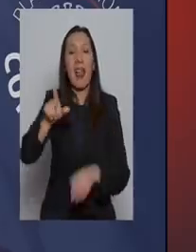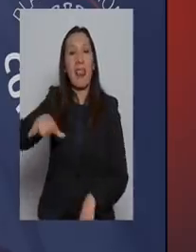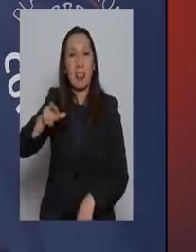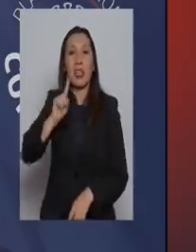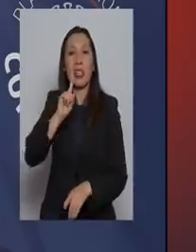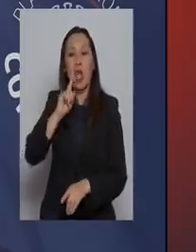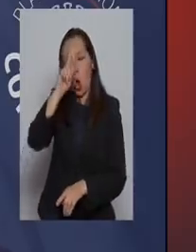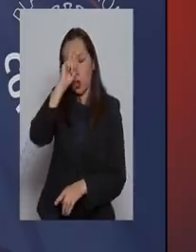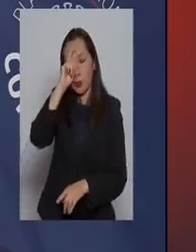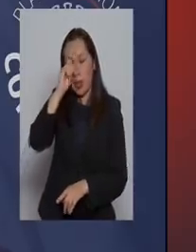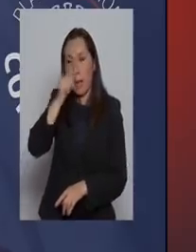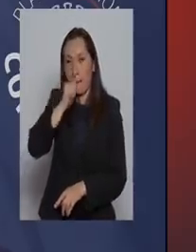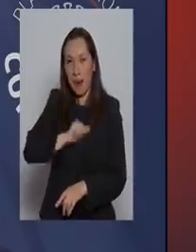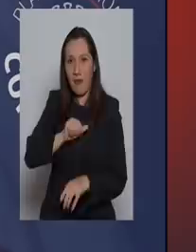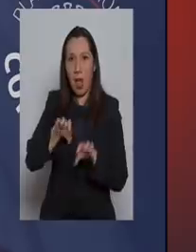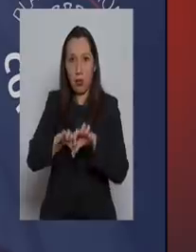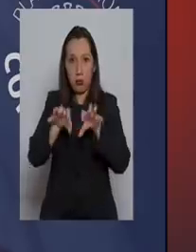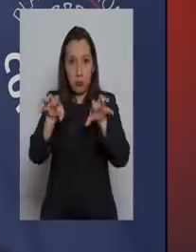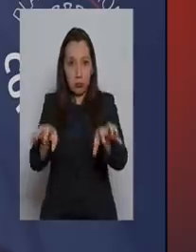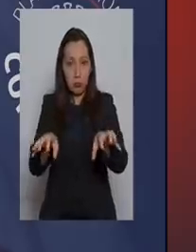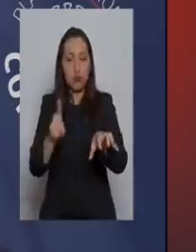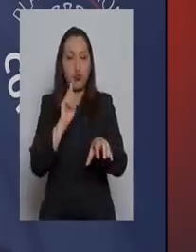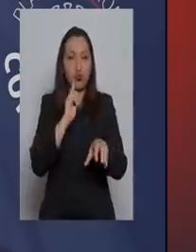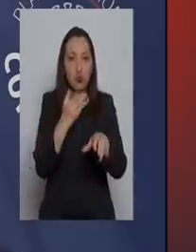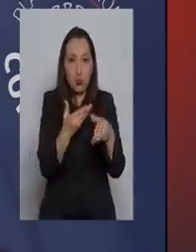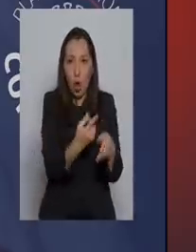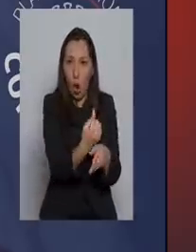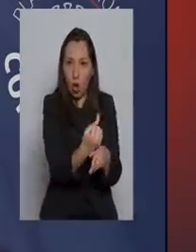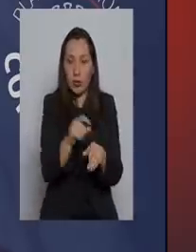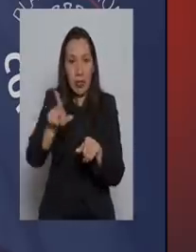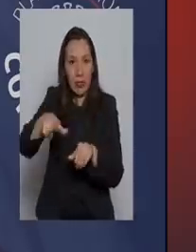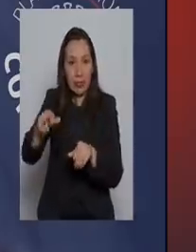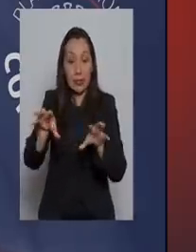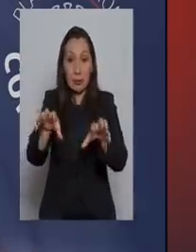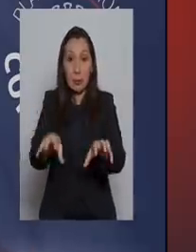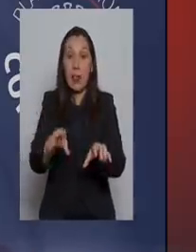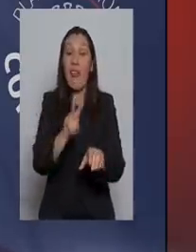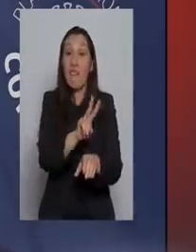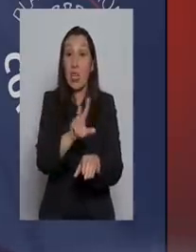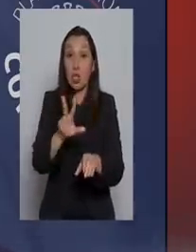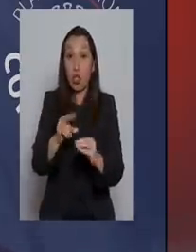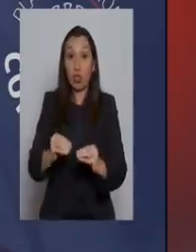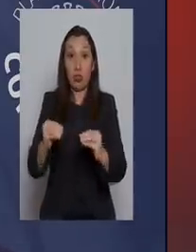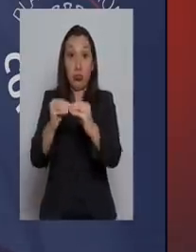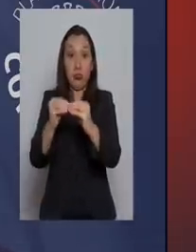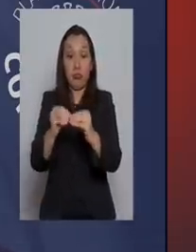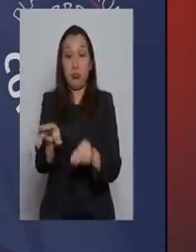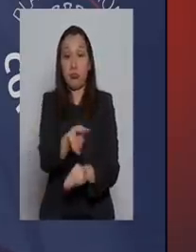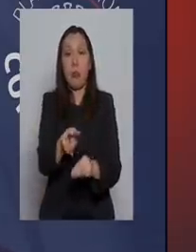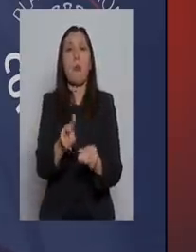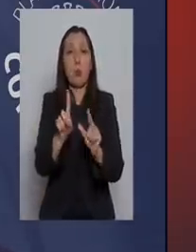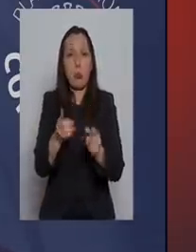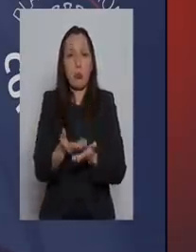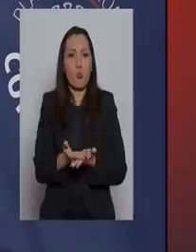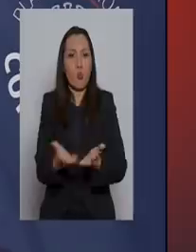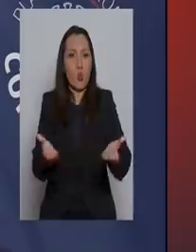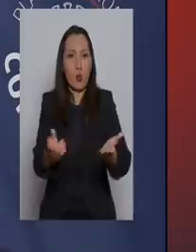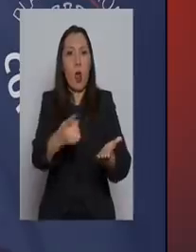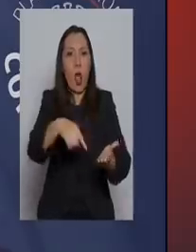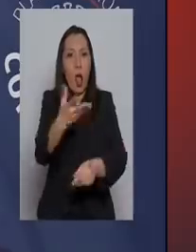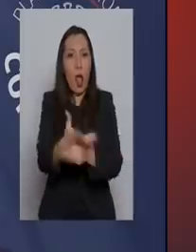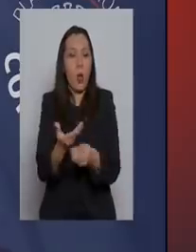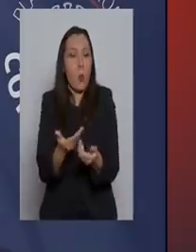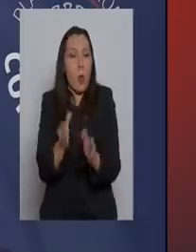17 en el sector privado. Hoy día, estos 28, por supuesto, están a disposición